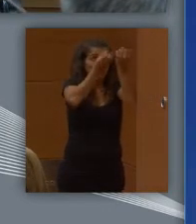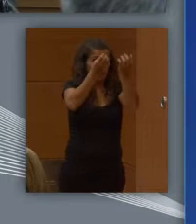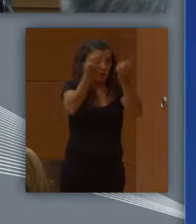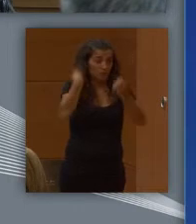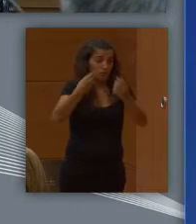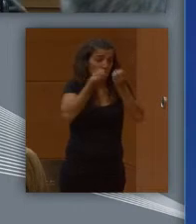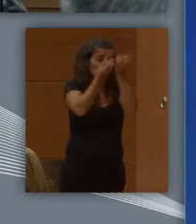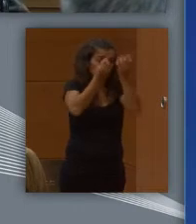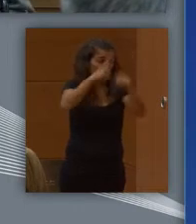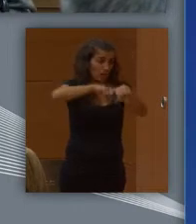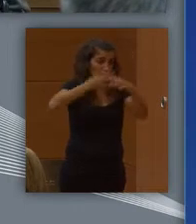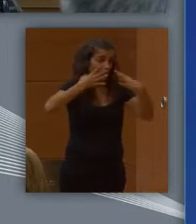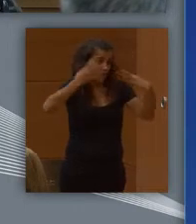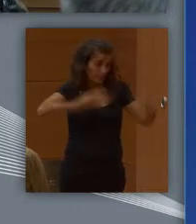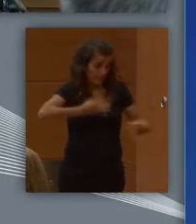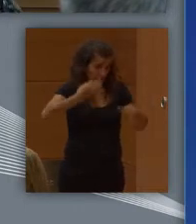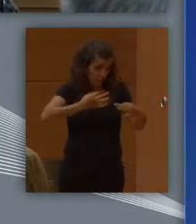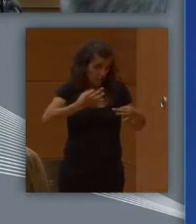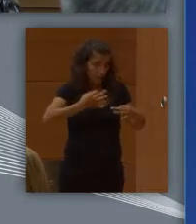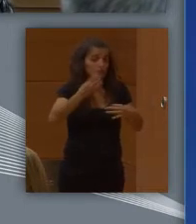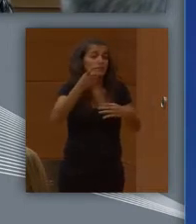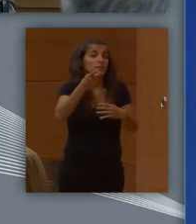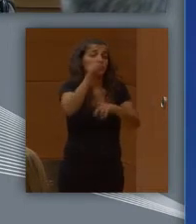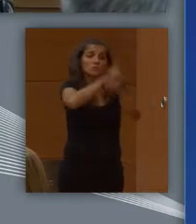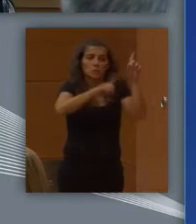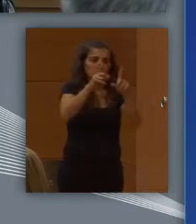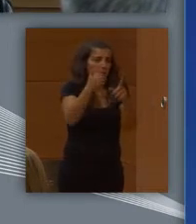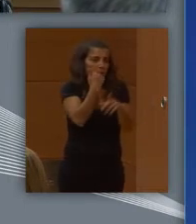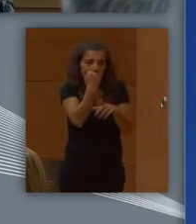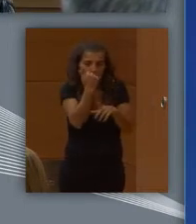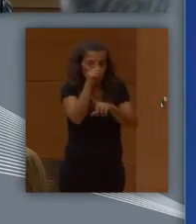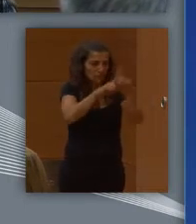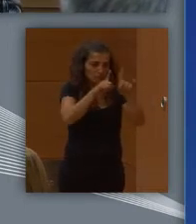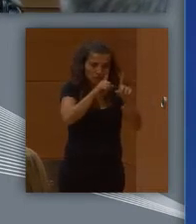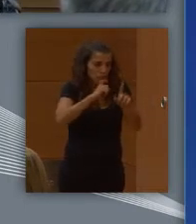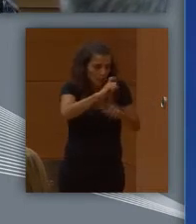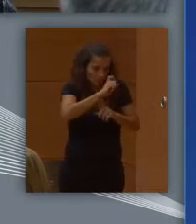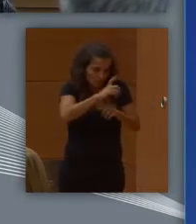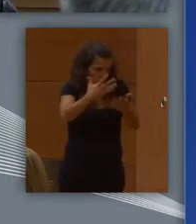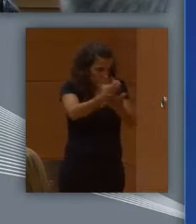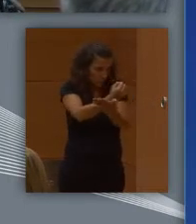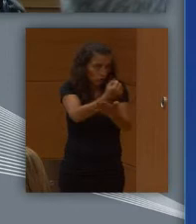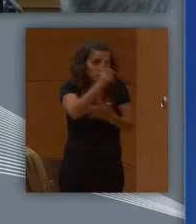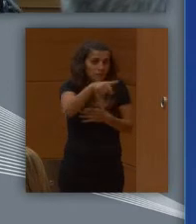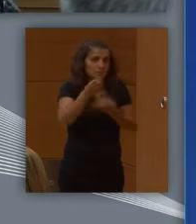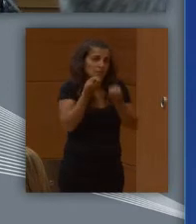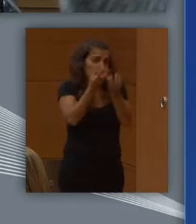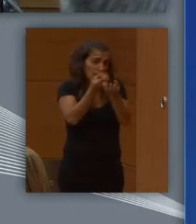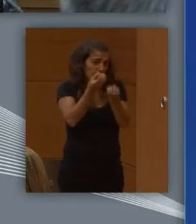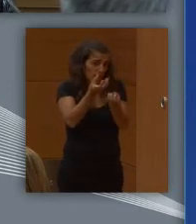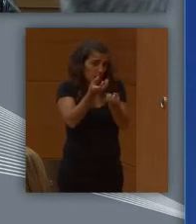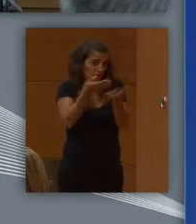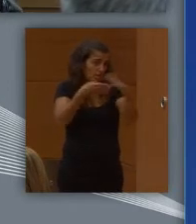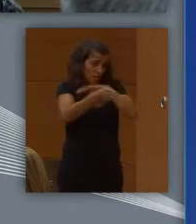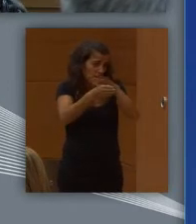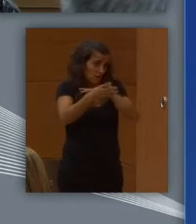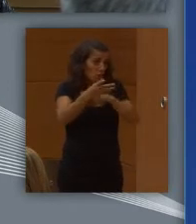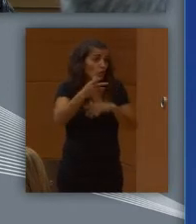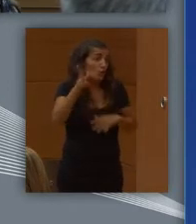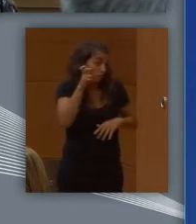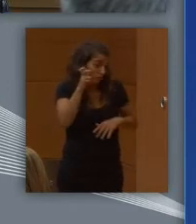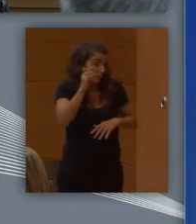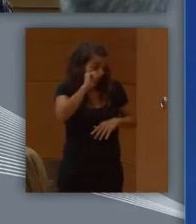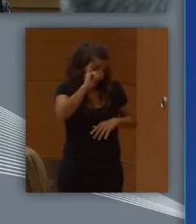también ponemos información de incidencias, avisos de todo tipo, y que también está accesible de manera acústica, a través de un